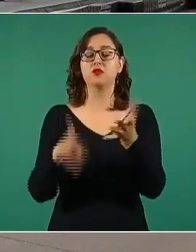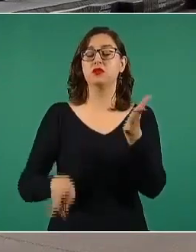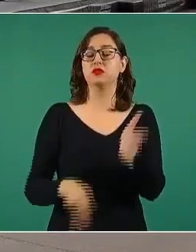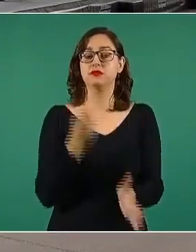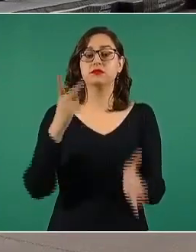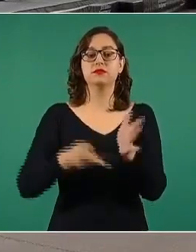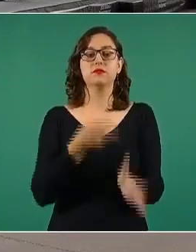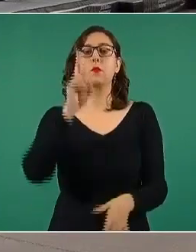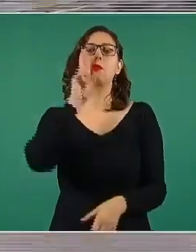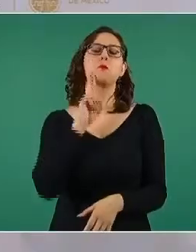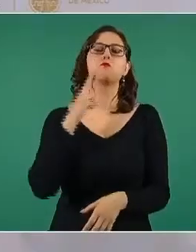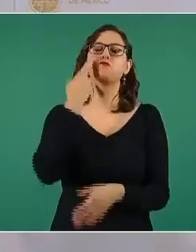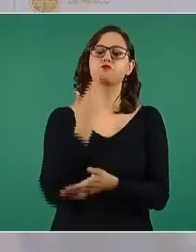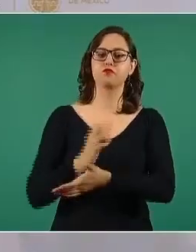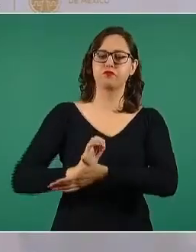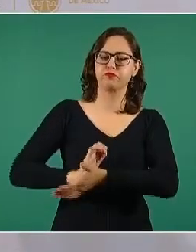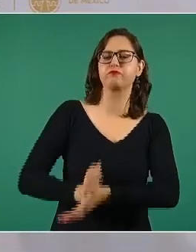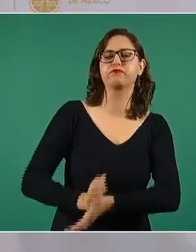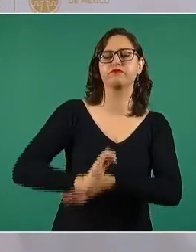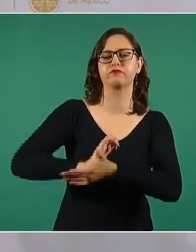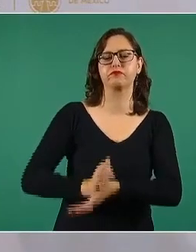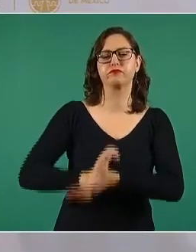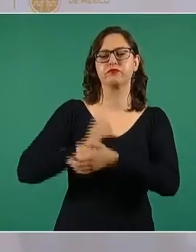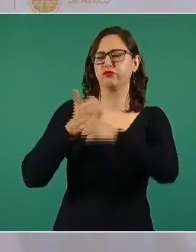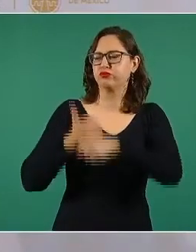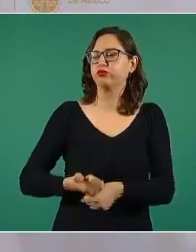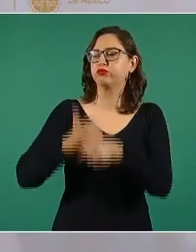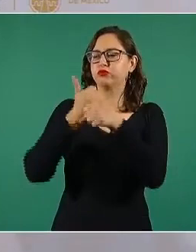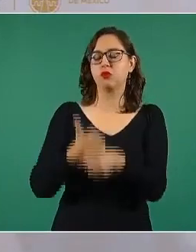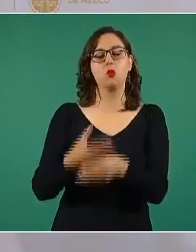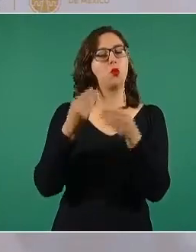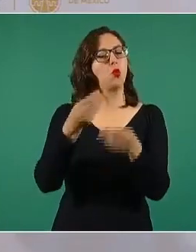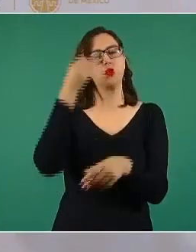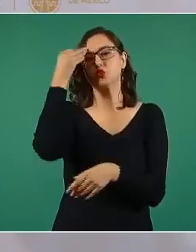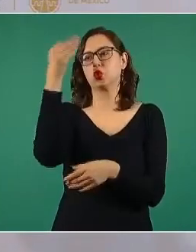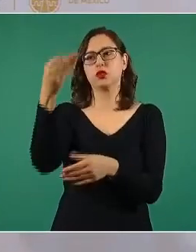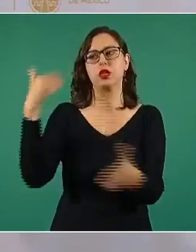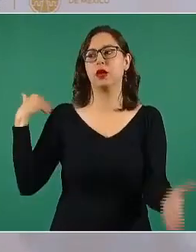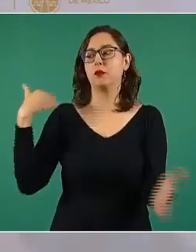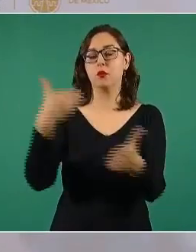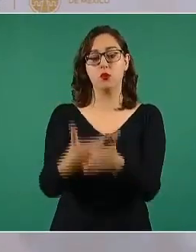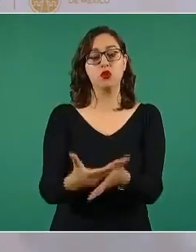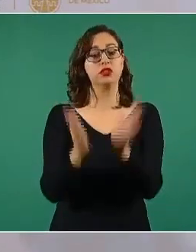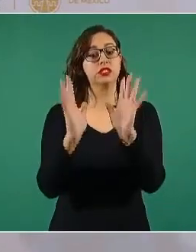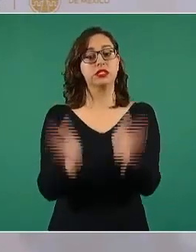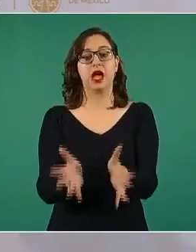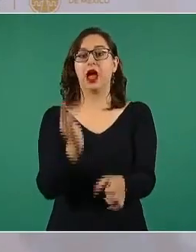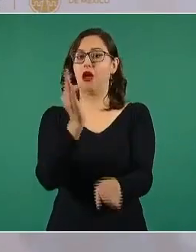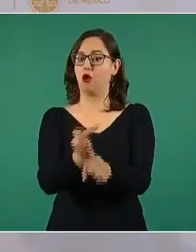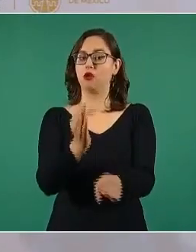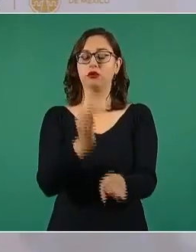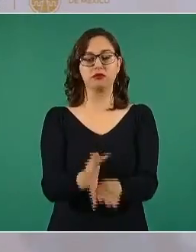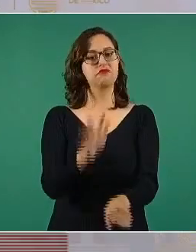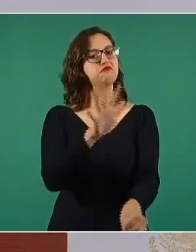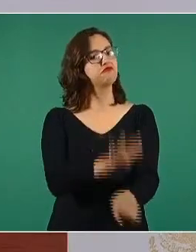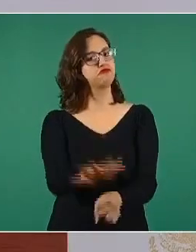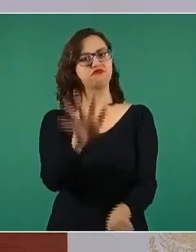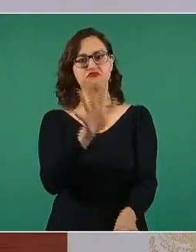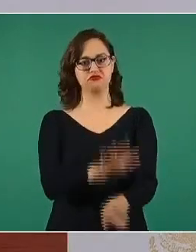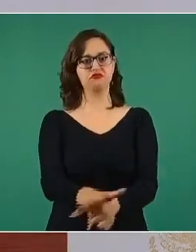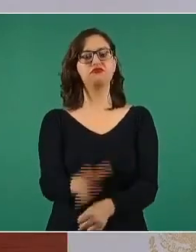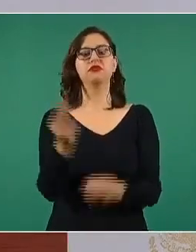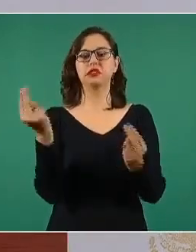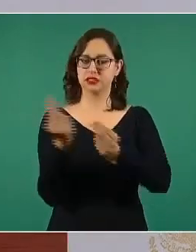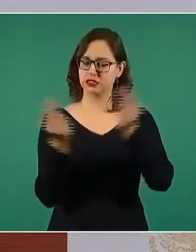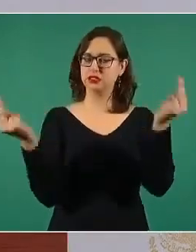opresión, entre otras cosas, desde hace demasiado tiempo y es momento de alzar la voz y alzar la voz por todos los